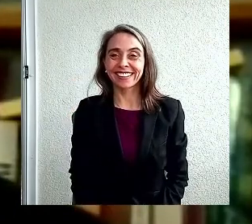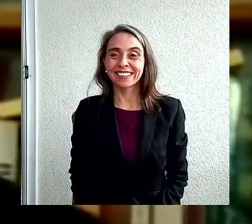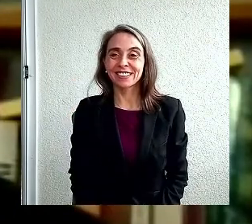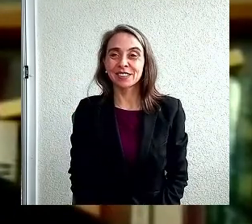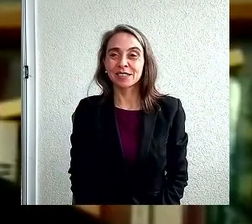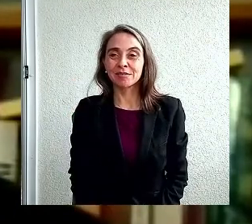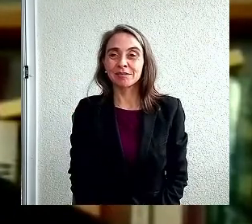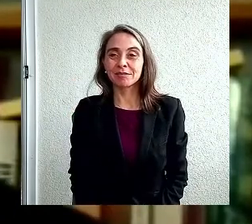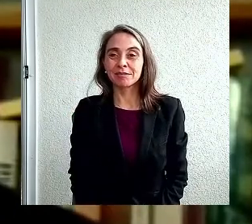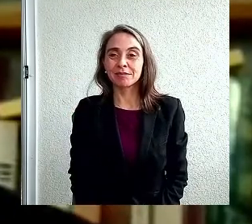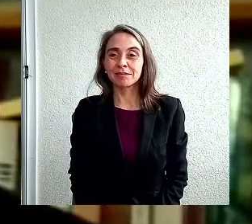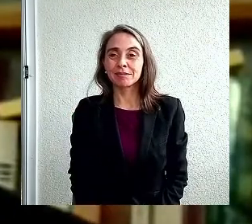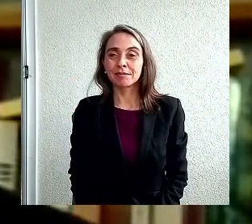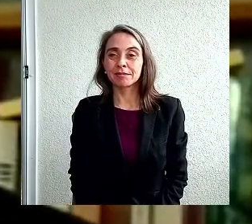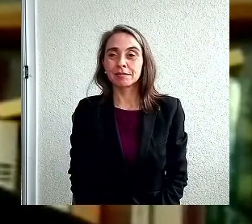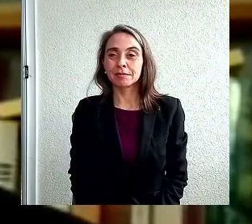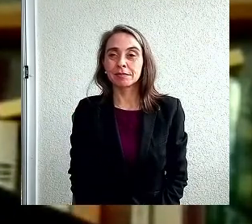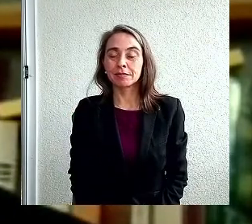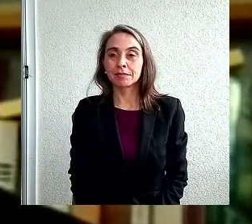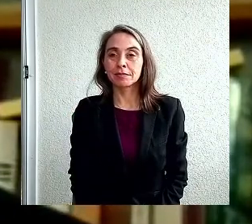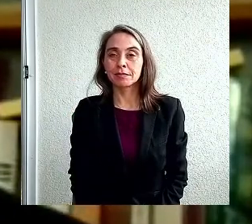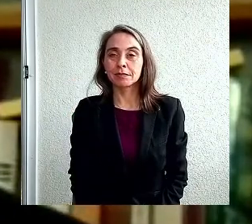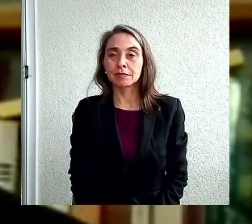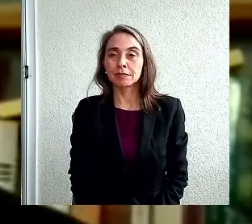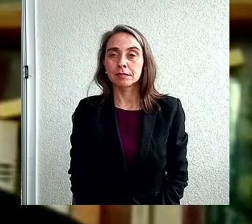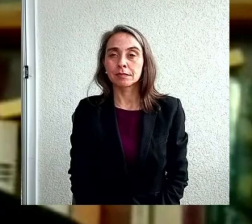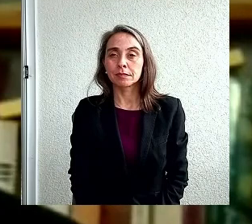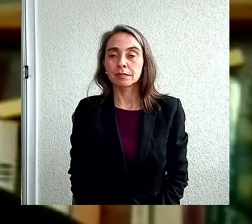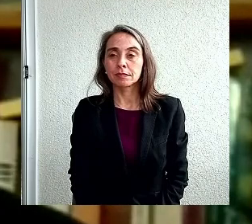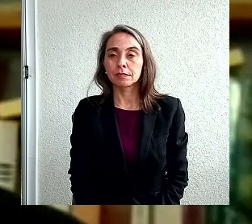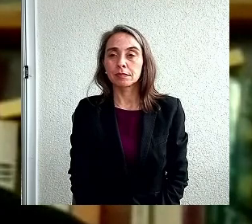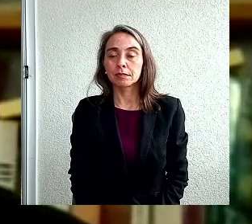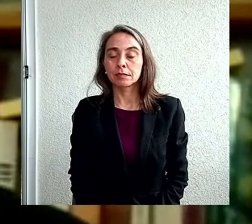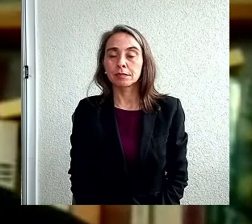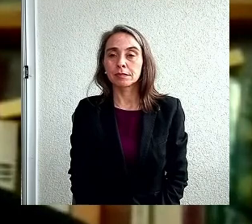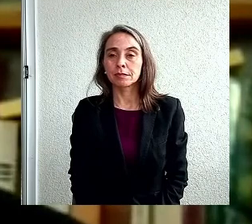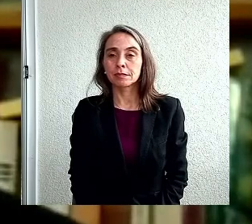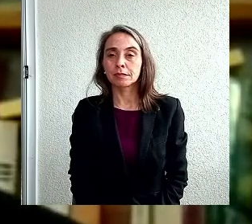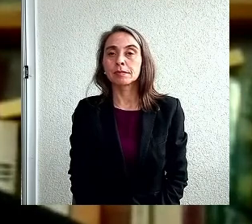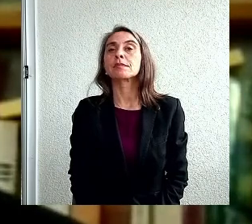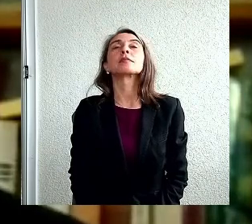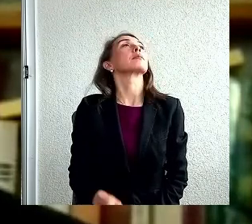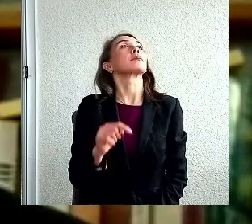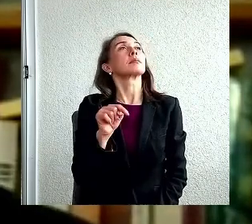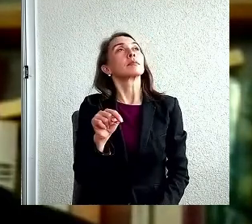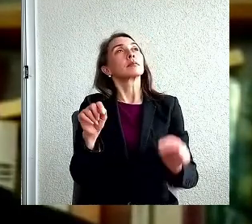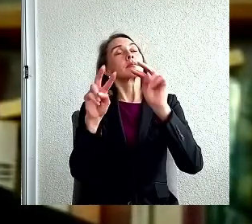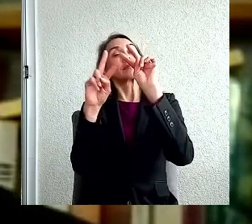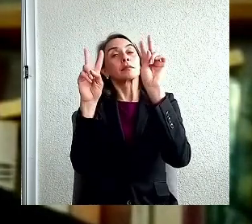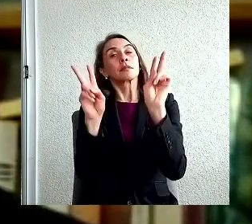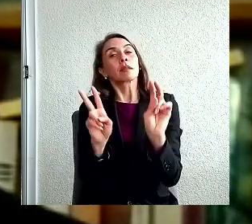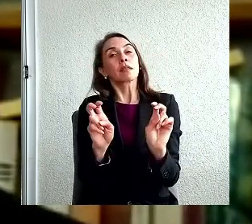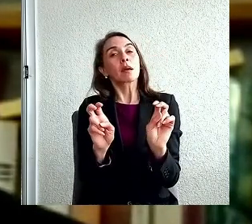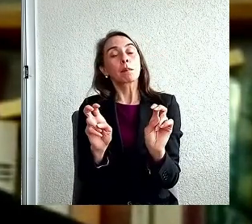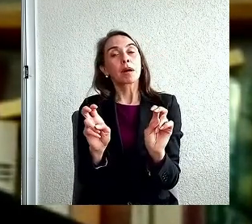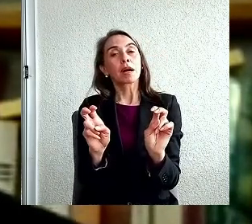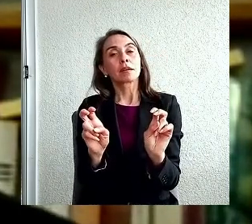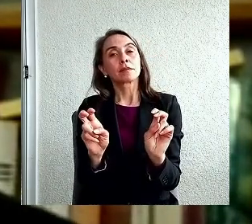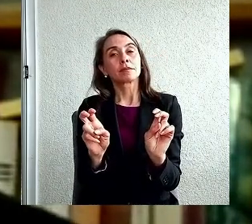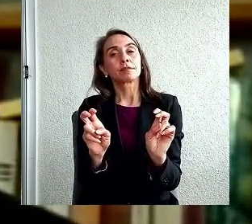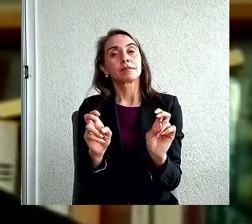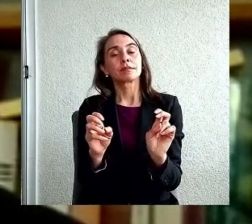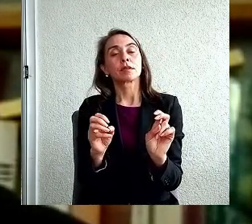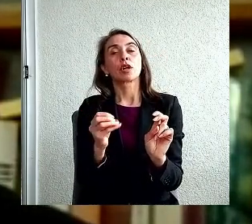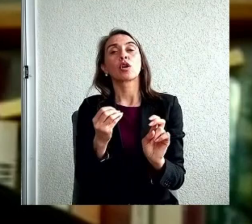So the issue is that Aquí el tema es adaptation and la resilience, adaptación climática, la